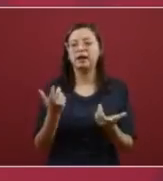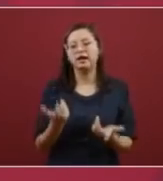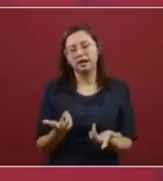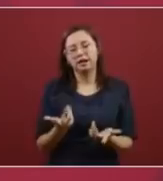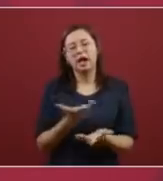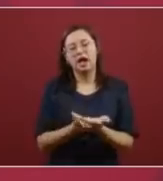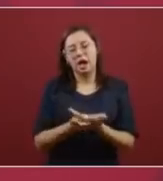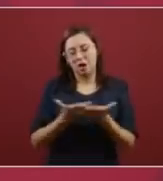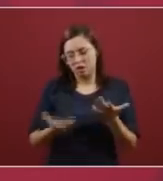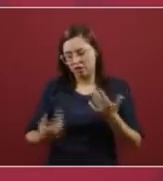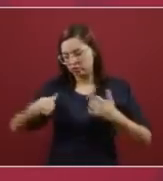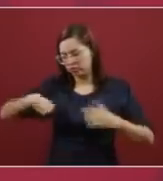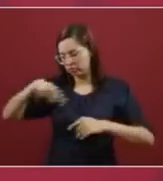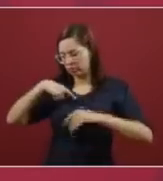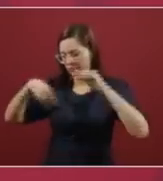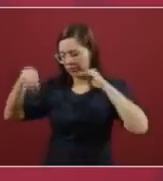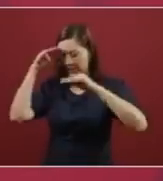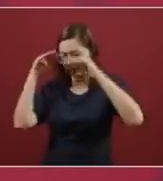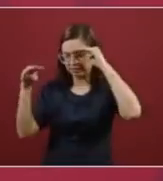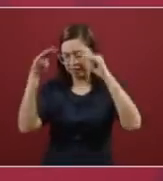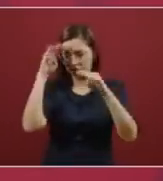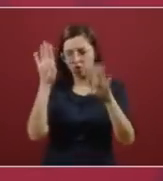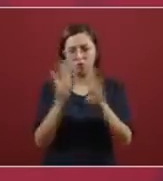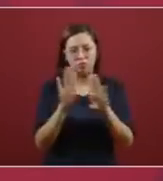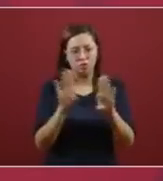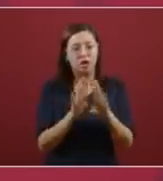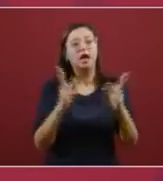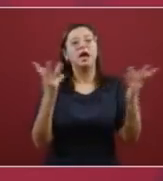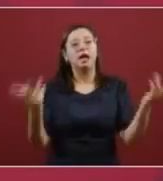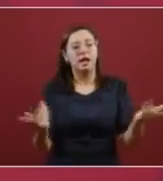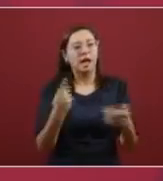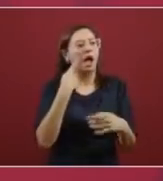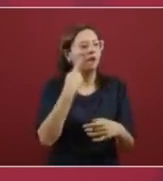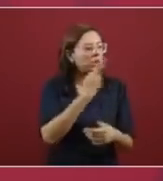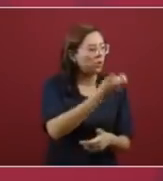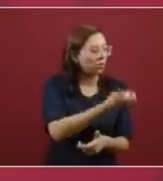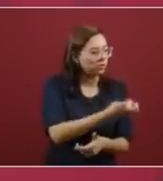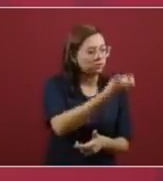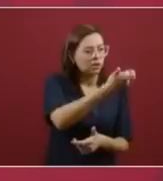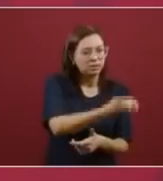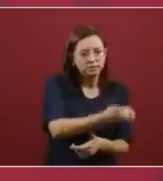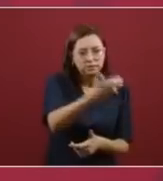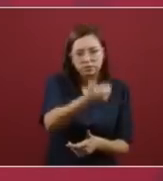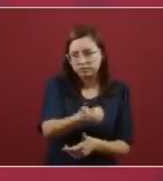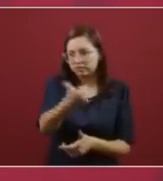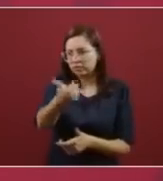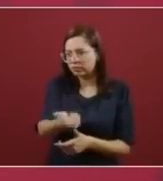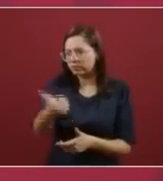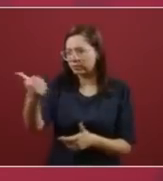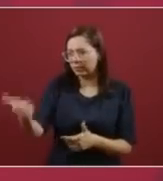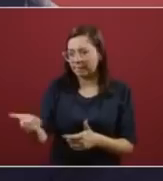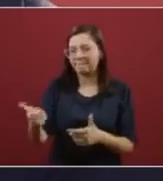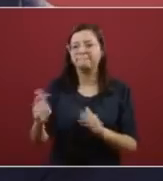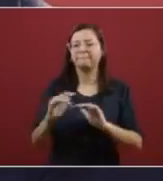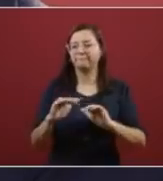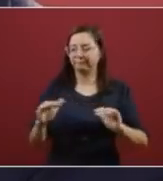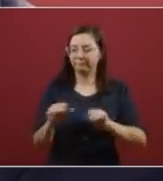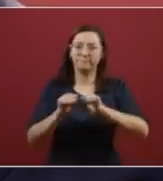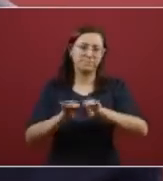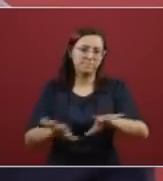viendo lo de los precios, que se pongan de acuerdo